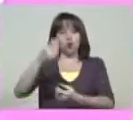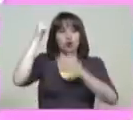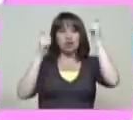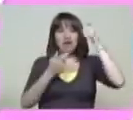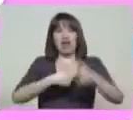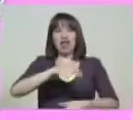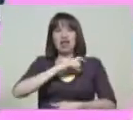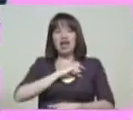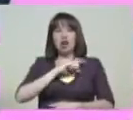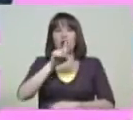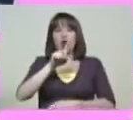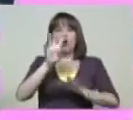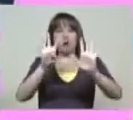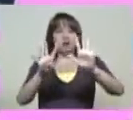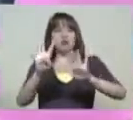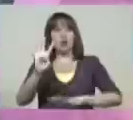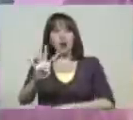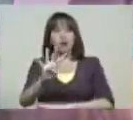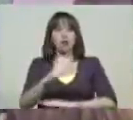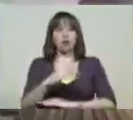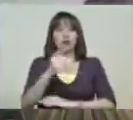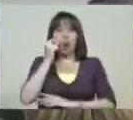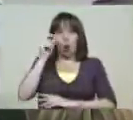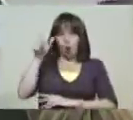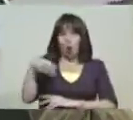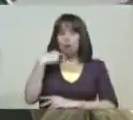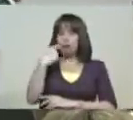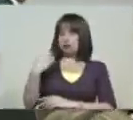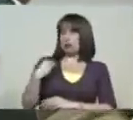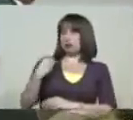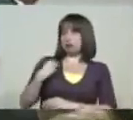94. Y Fernando